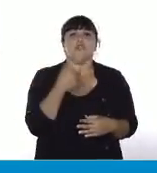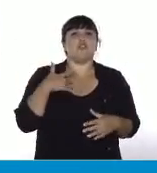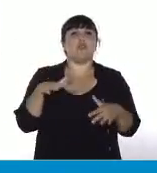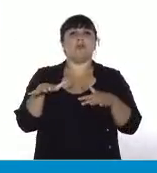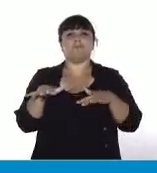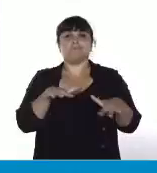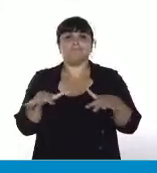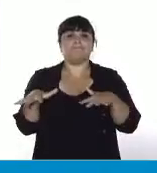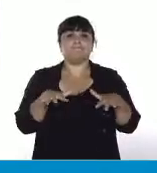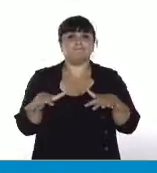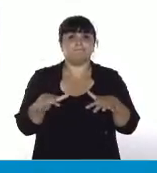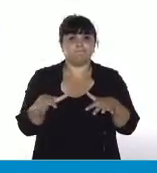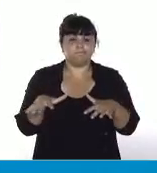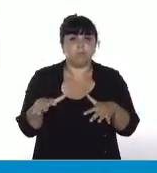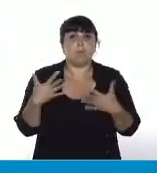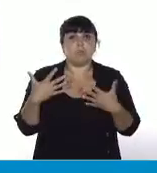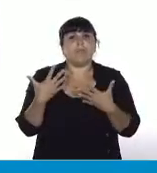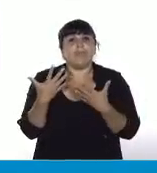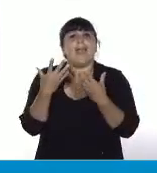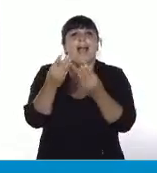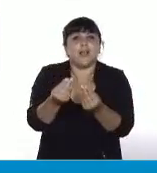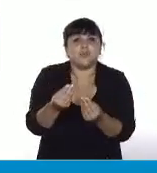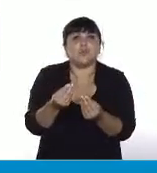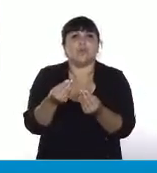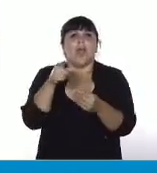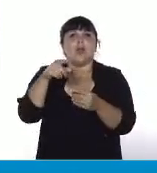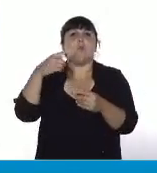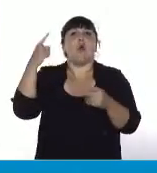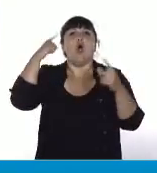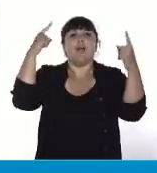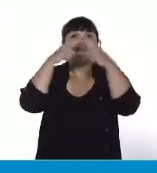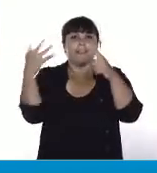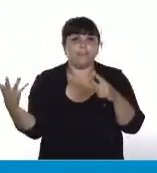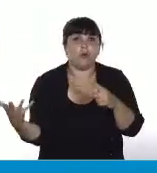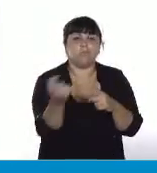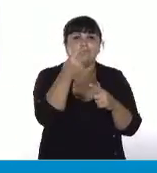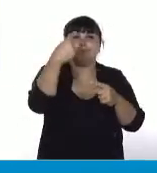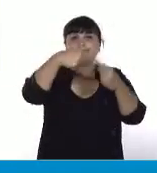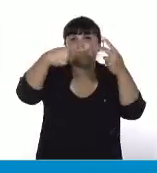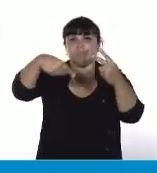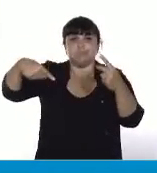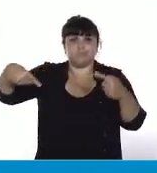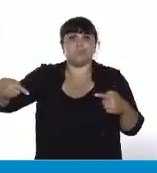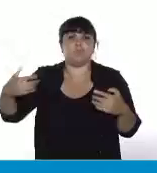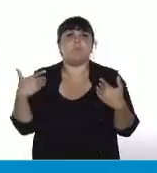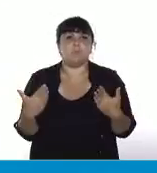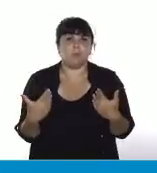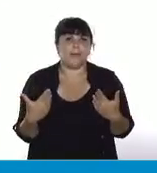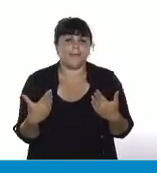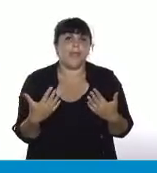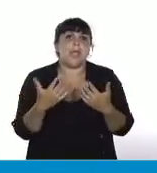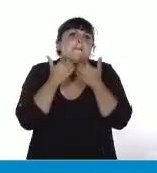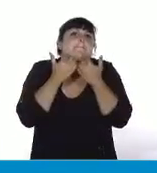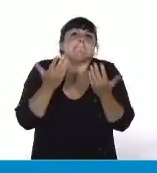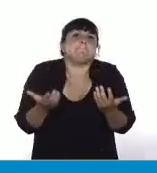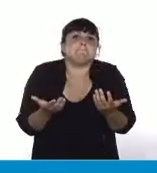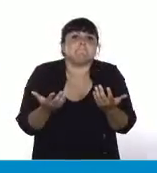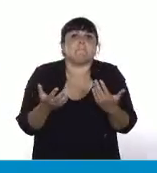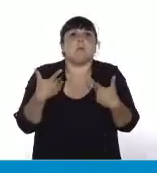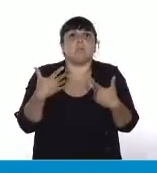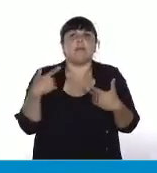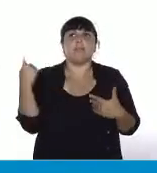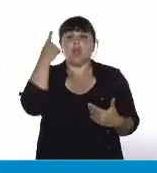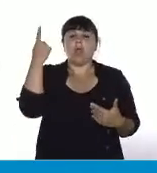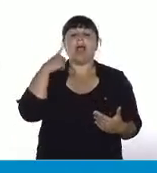podemos realmente ayudar a alcanzar esos objetivos de distintas maneras. Puede ser desde darnos